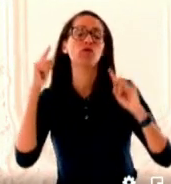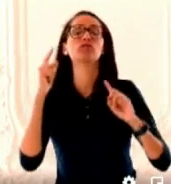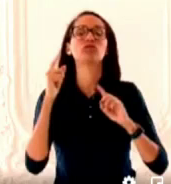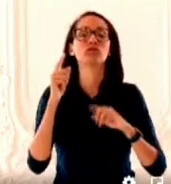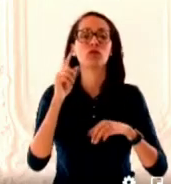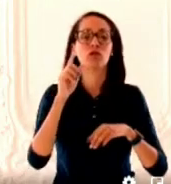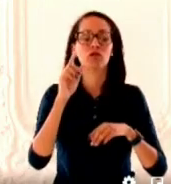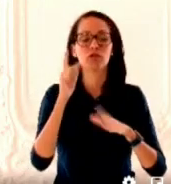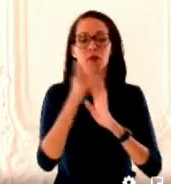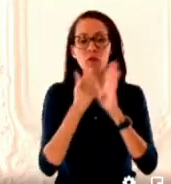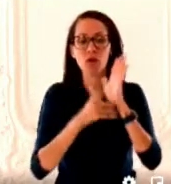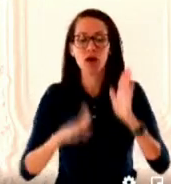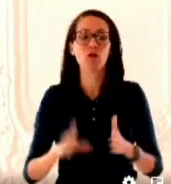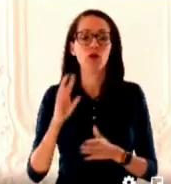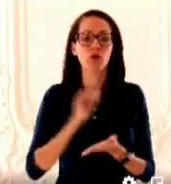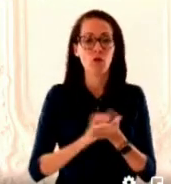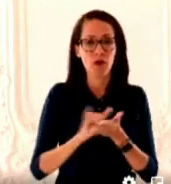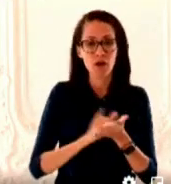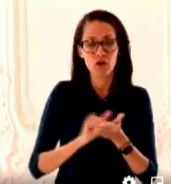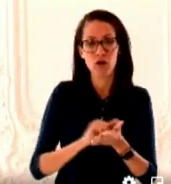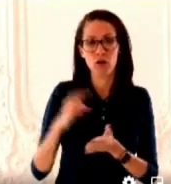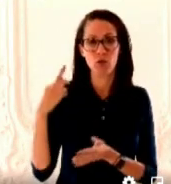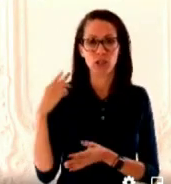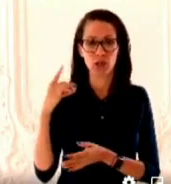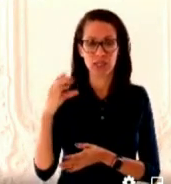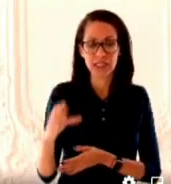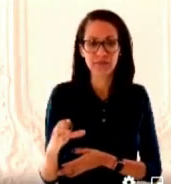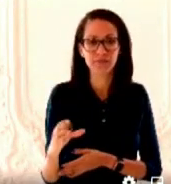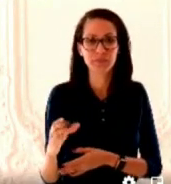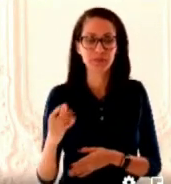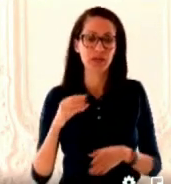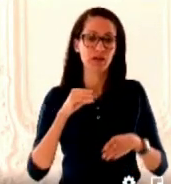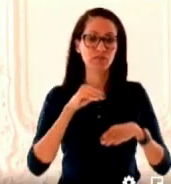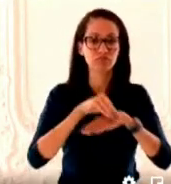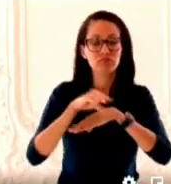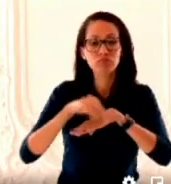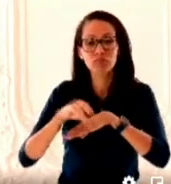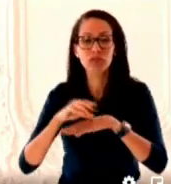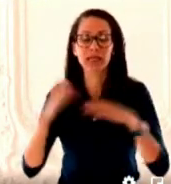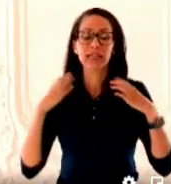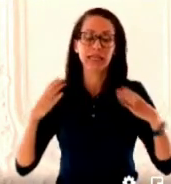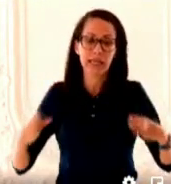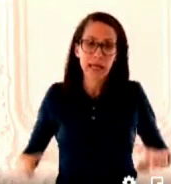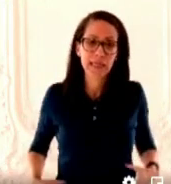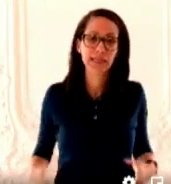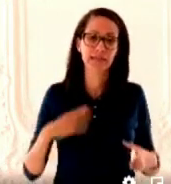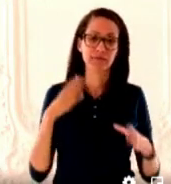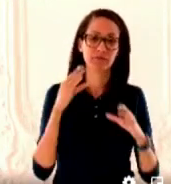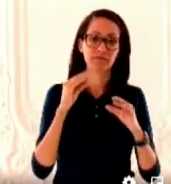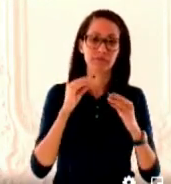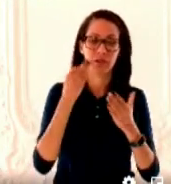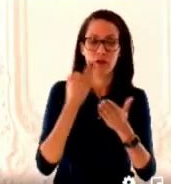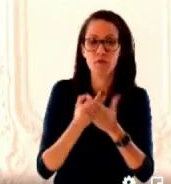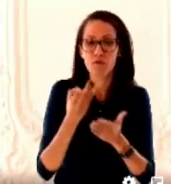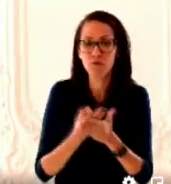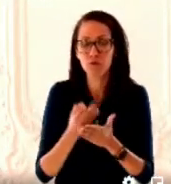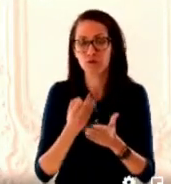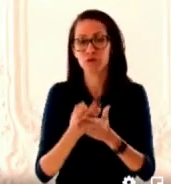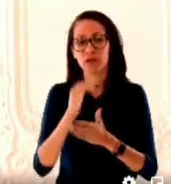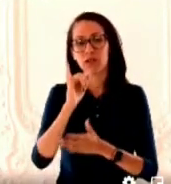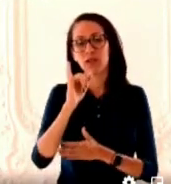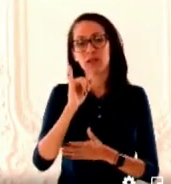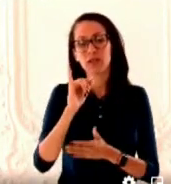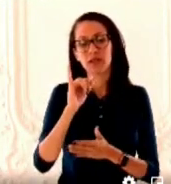y Washington, D.C., asesorando clientes en temas relacionados a financiamiento, fondos de inversión y